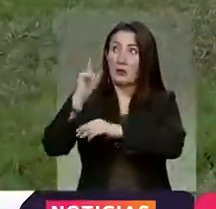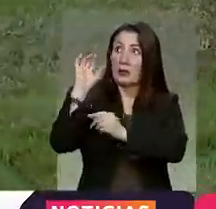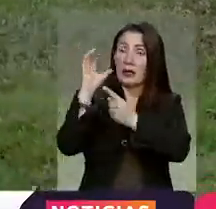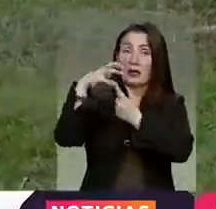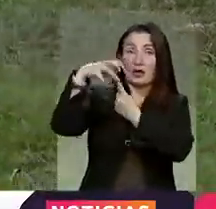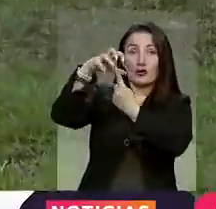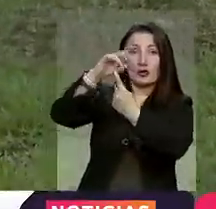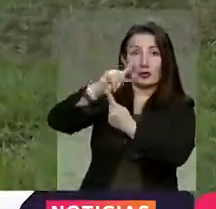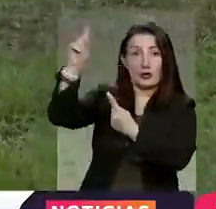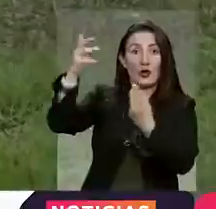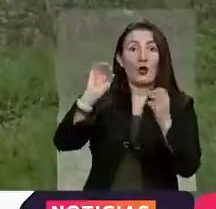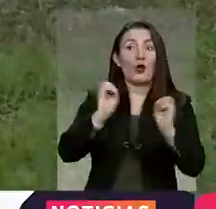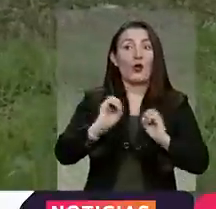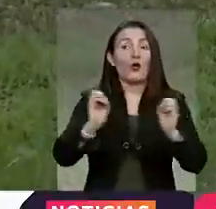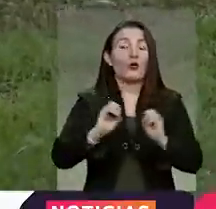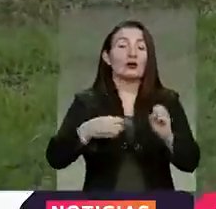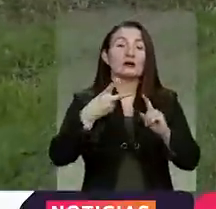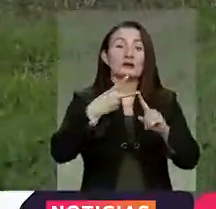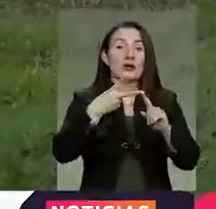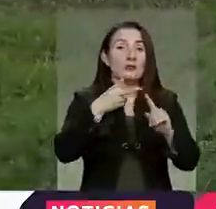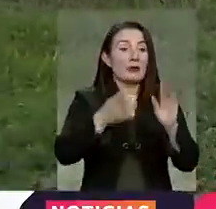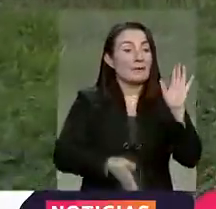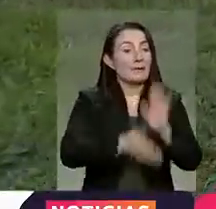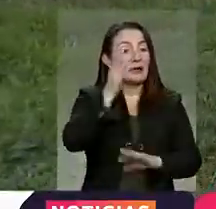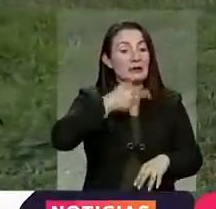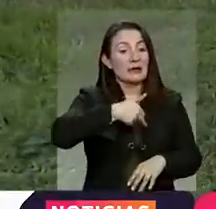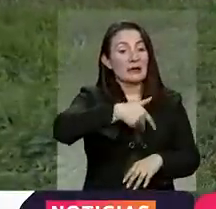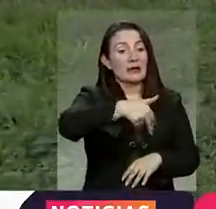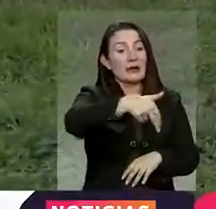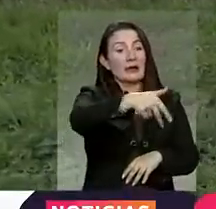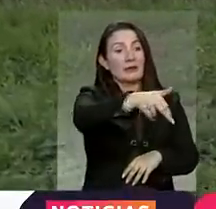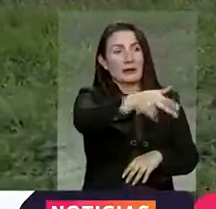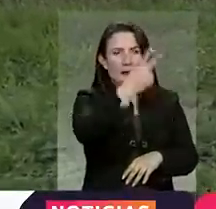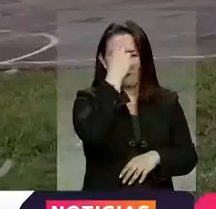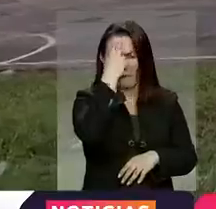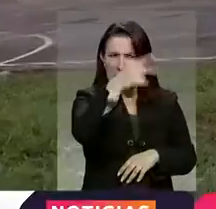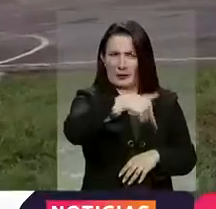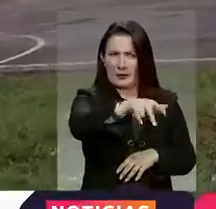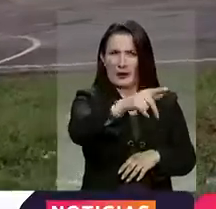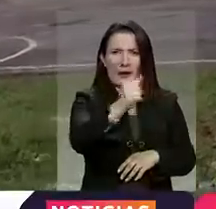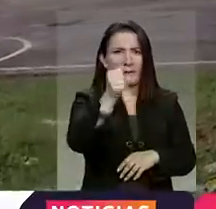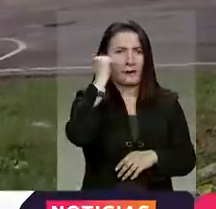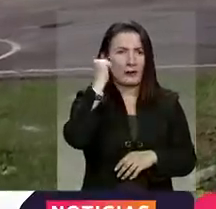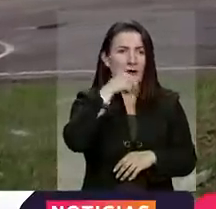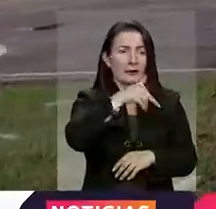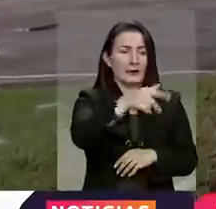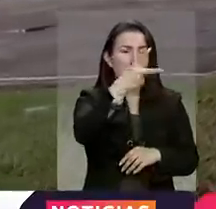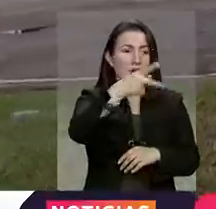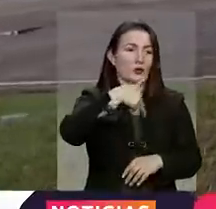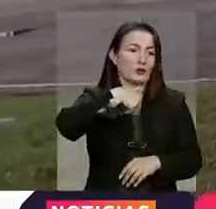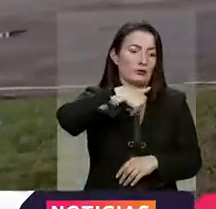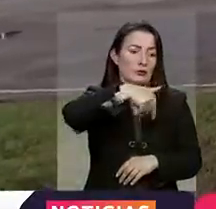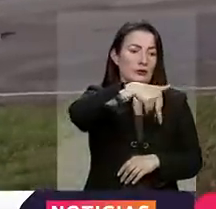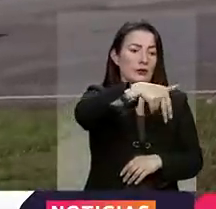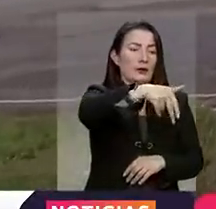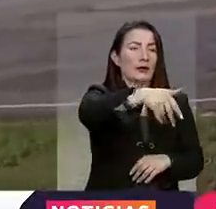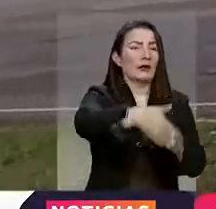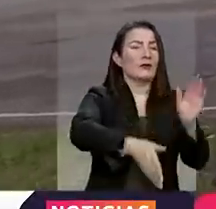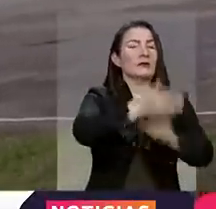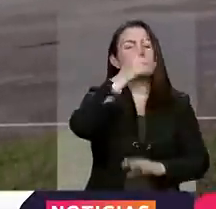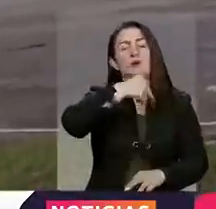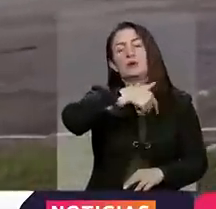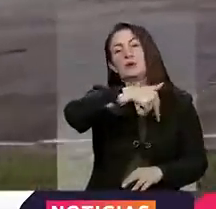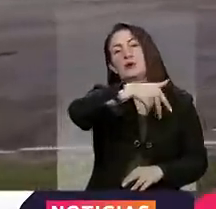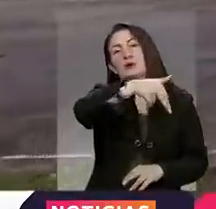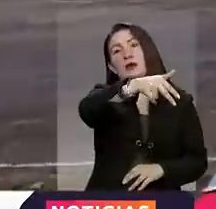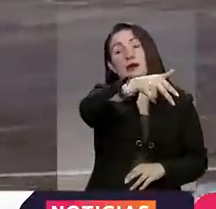para llevárnoslo. O segunda opción, váyase caminando de frente y no mire hacia atrás. Entonces él toma la segunda opción. También se fue caminando